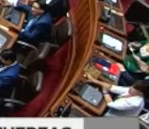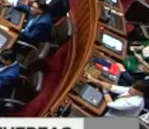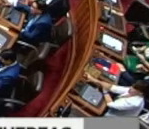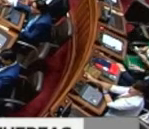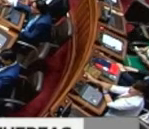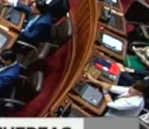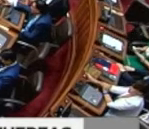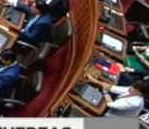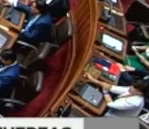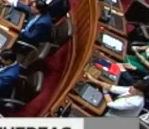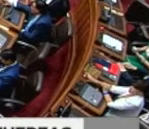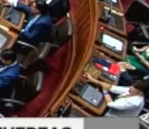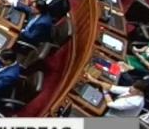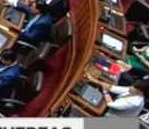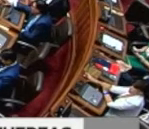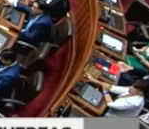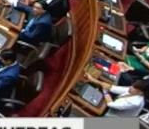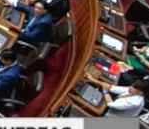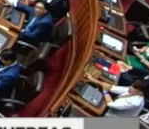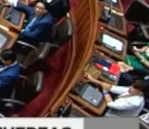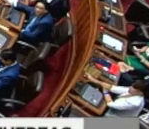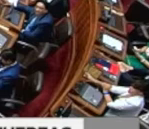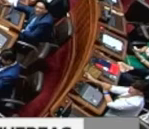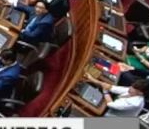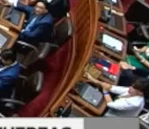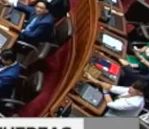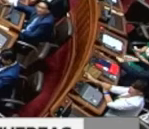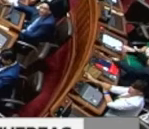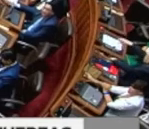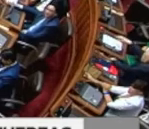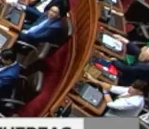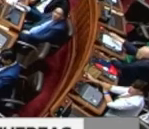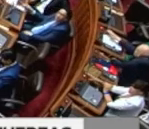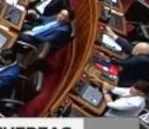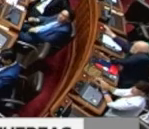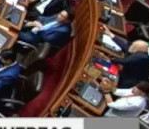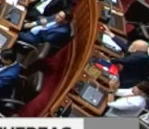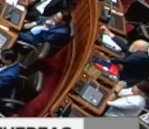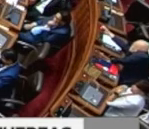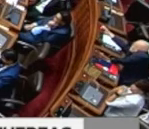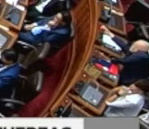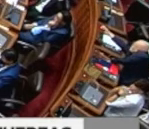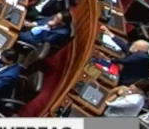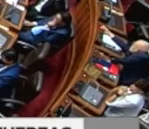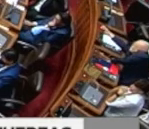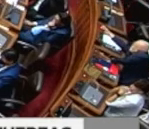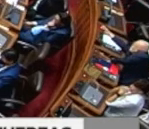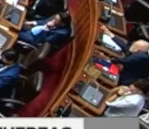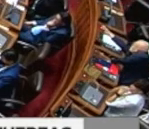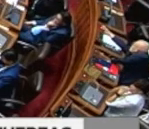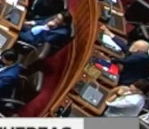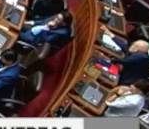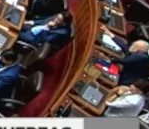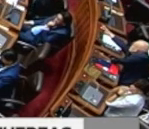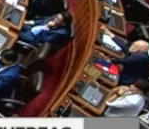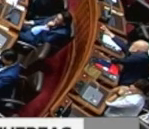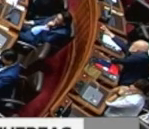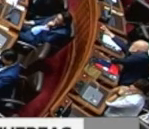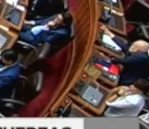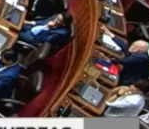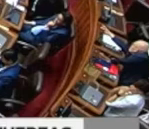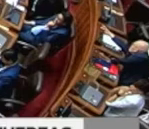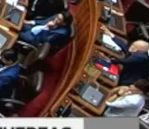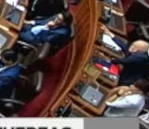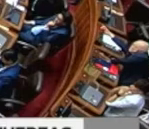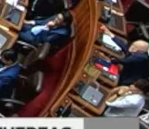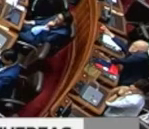Señores congresistas, estamos pasando... Por excepción, congresista Montoya, tiene la palabra por un minuto, mientras está registrando la